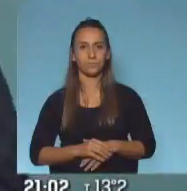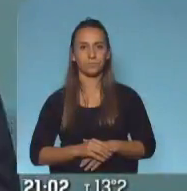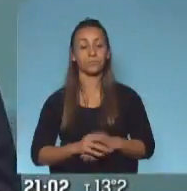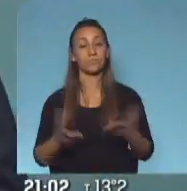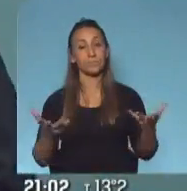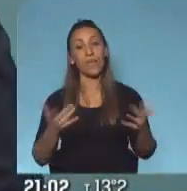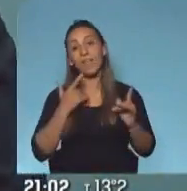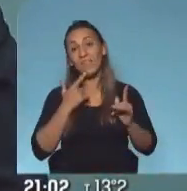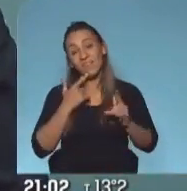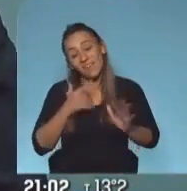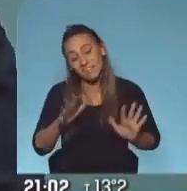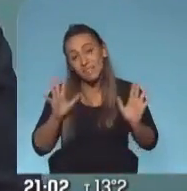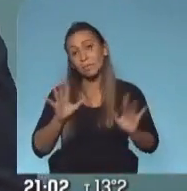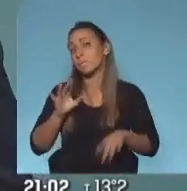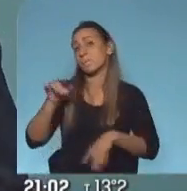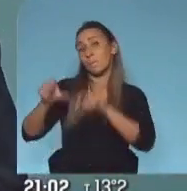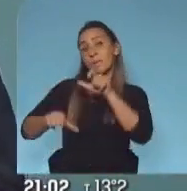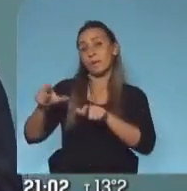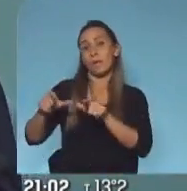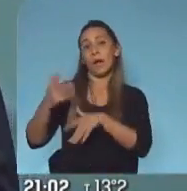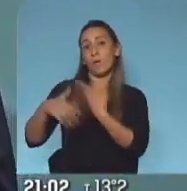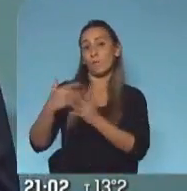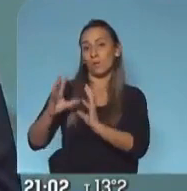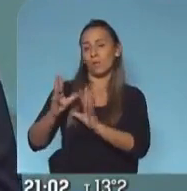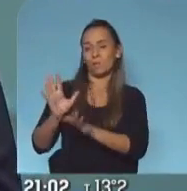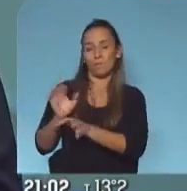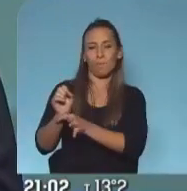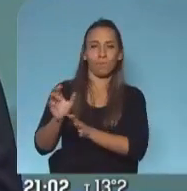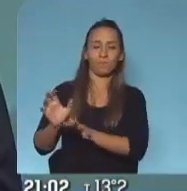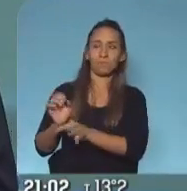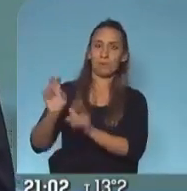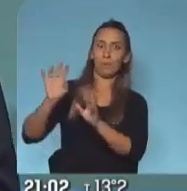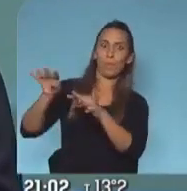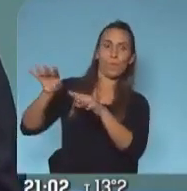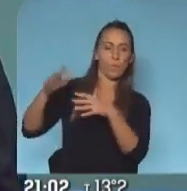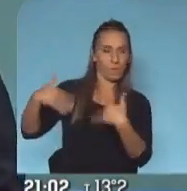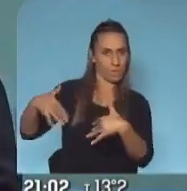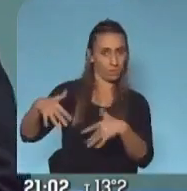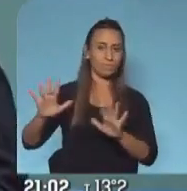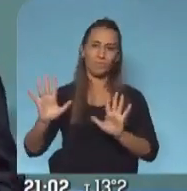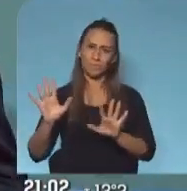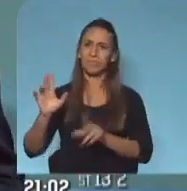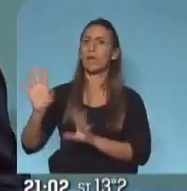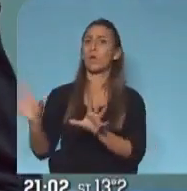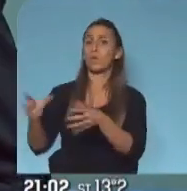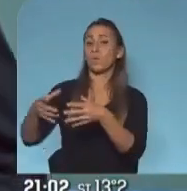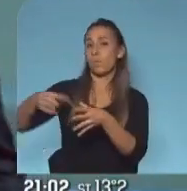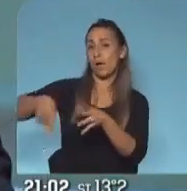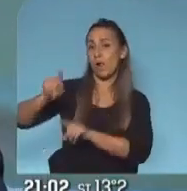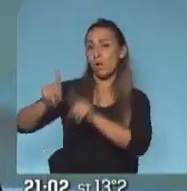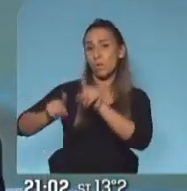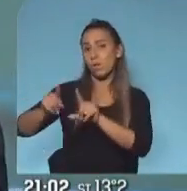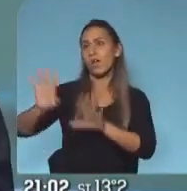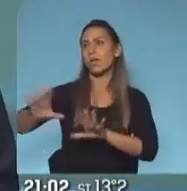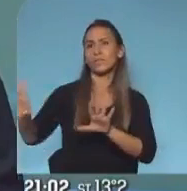Cuando se dice que el futbolista ocupa un lugar privilegiado en la sociedad, estamos hablando de un determinado grupo de futbolistas, que no es mayoritario. Si vamos